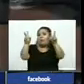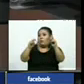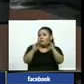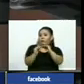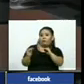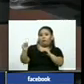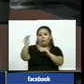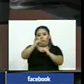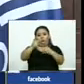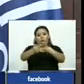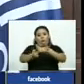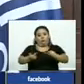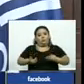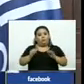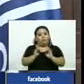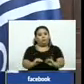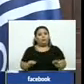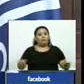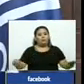superior de los derechos de la niñez.